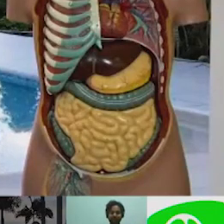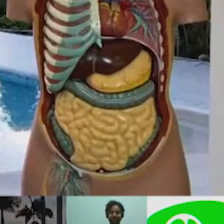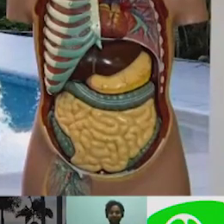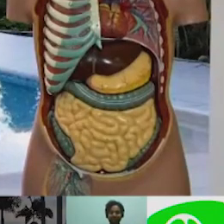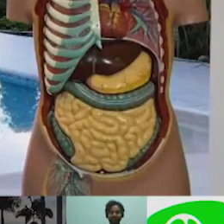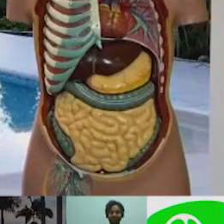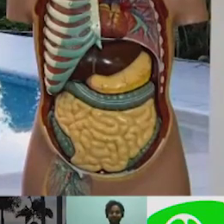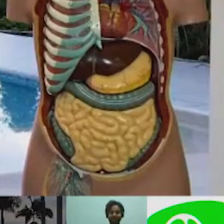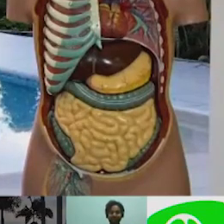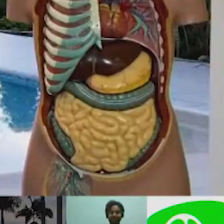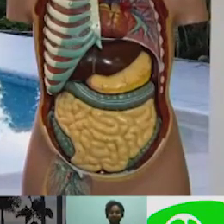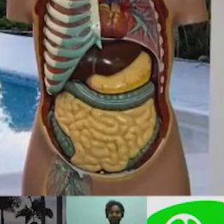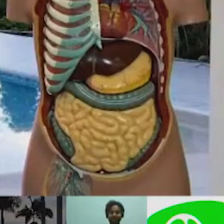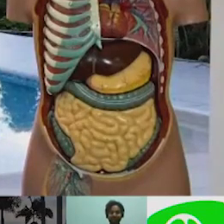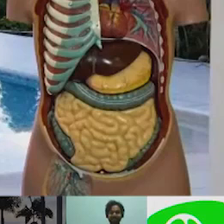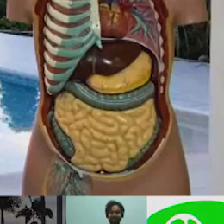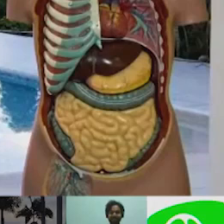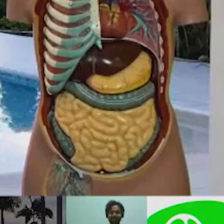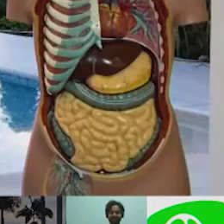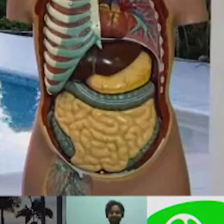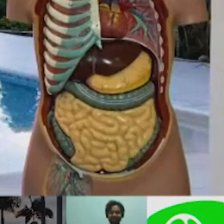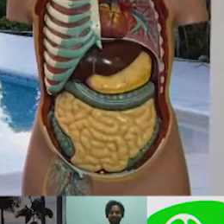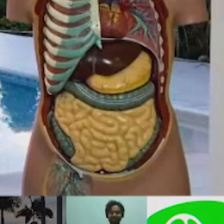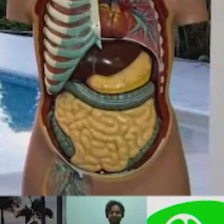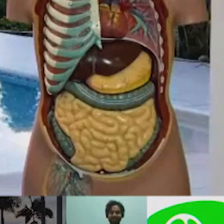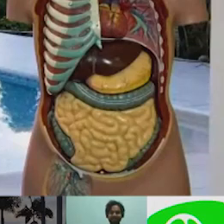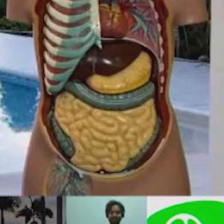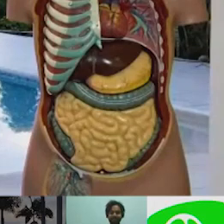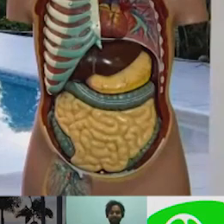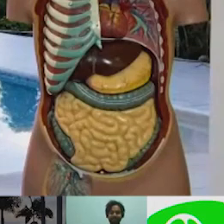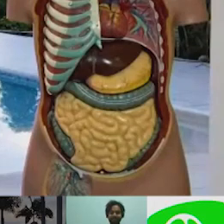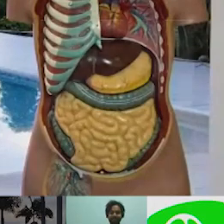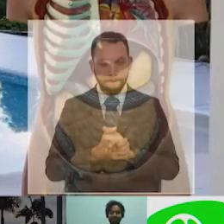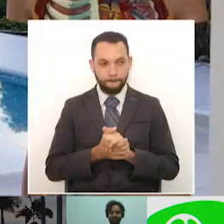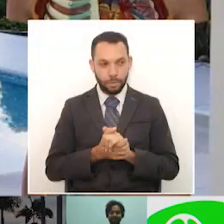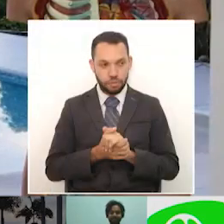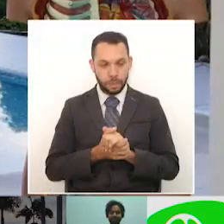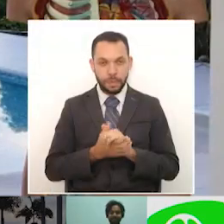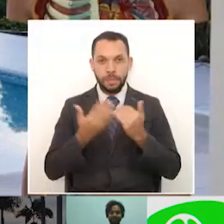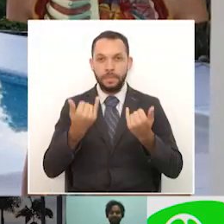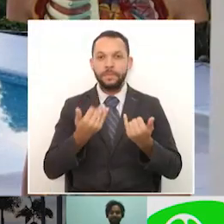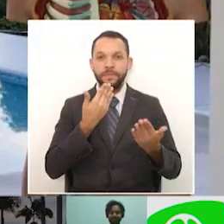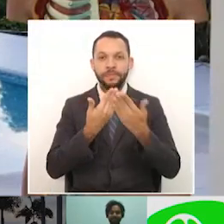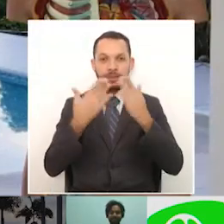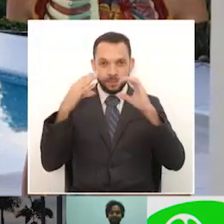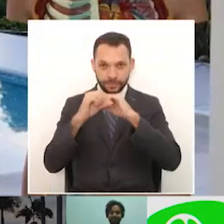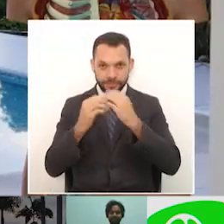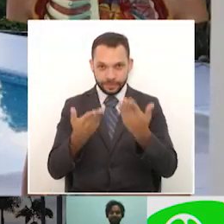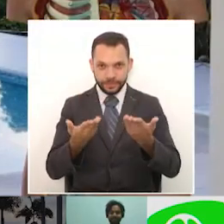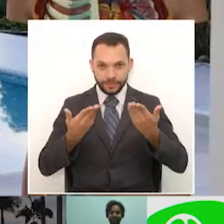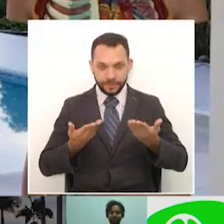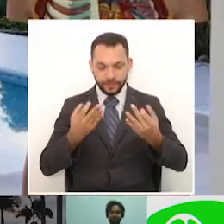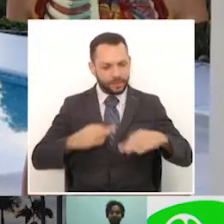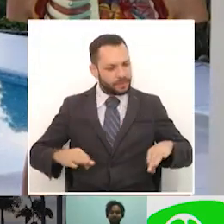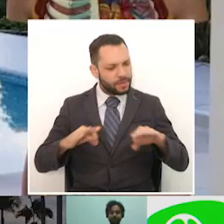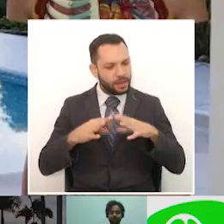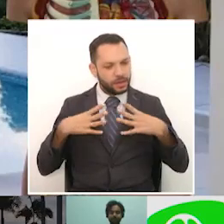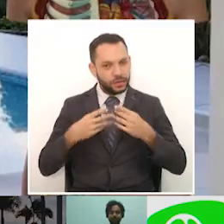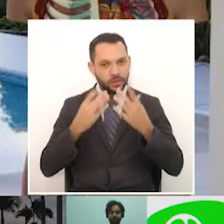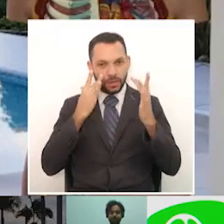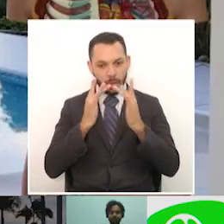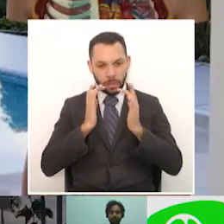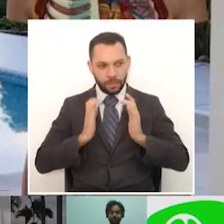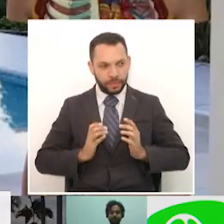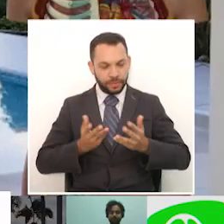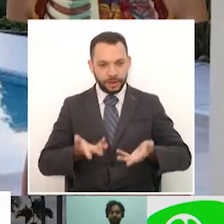Un saludo muy especial para todas las personas que nos están viendo. Bienvenidos a Conexión Vital, un programa que busca educar todos los días a